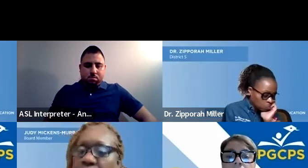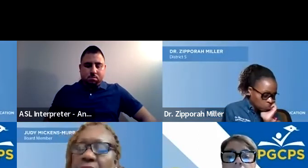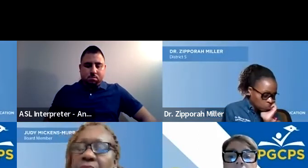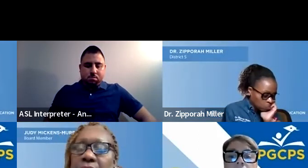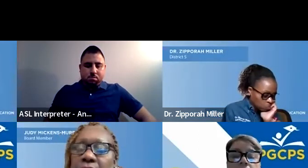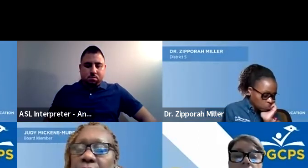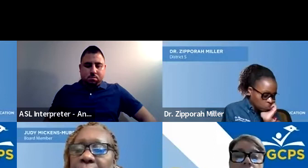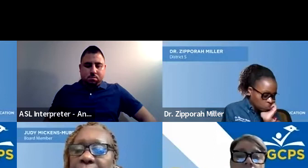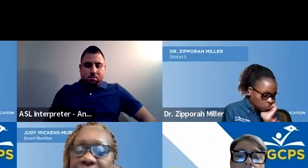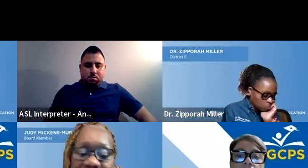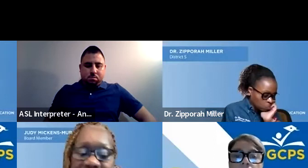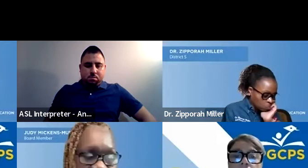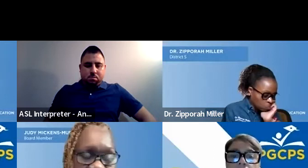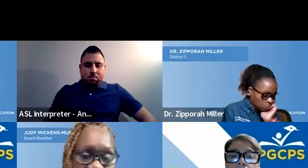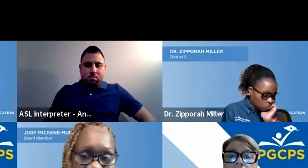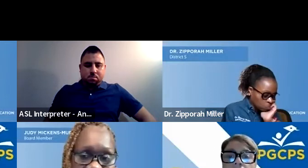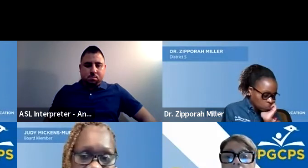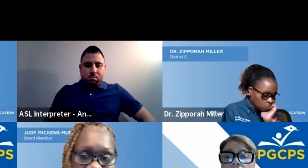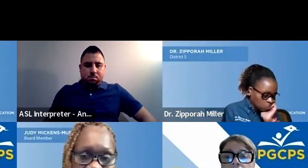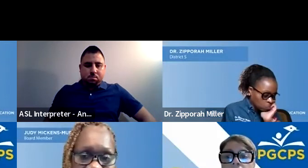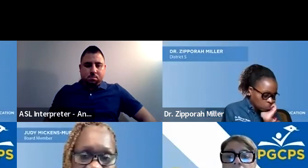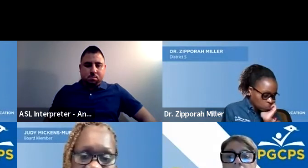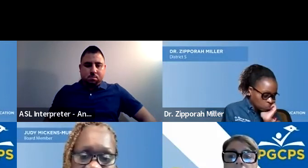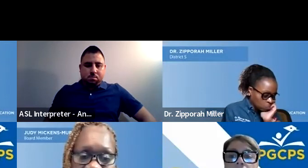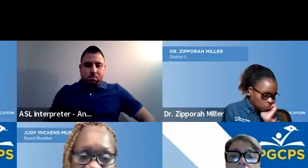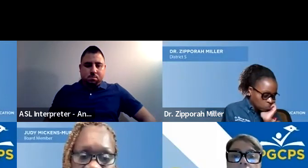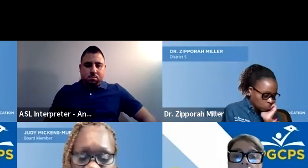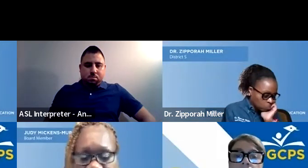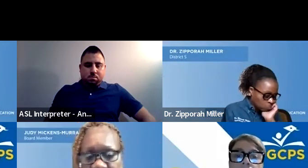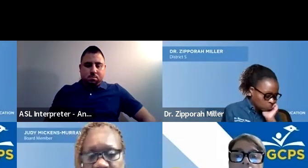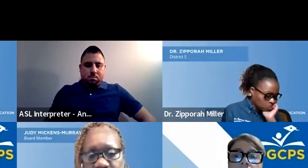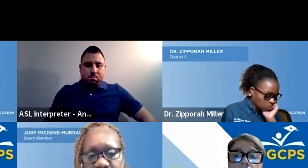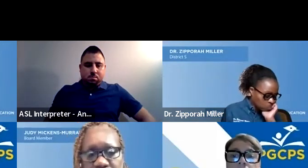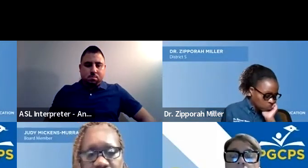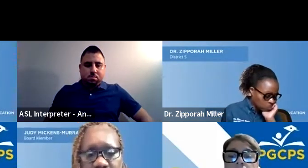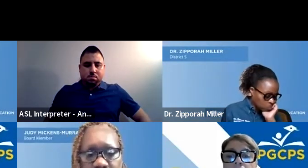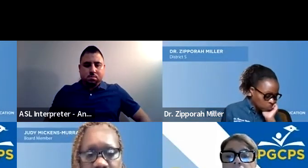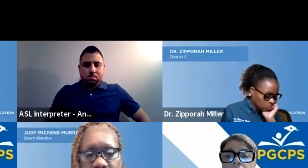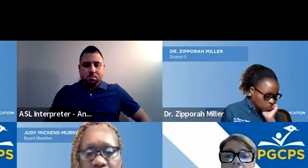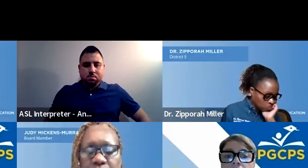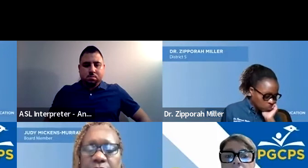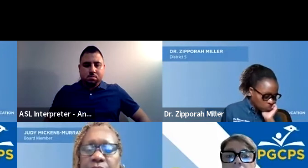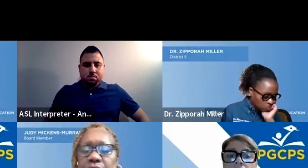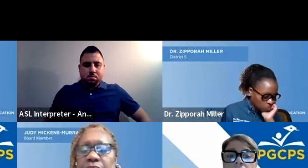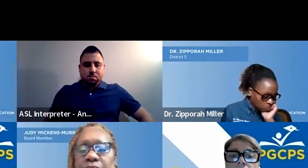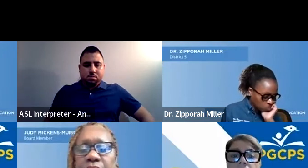para oponerse pues al cambio que en realidad nos quieren hacer. Repito nuevamente,